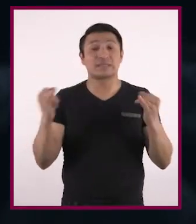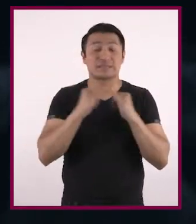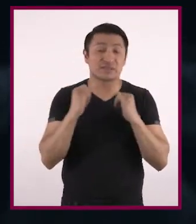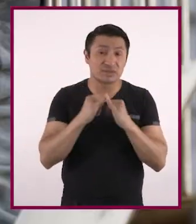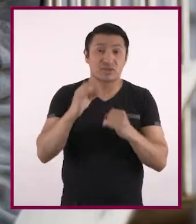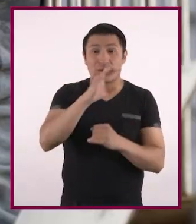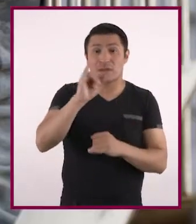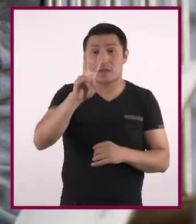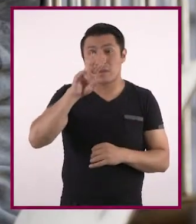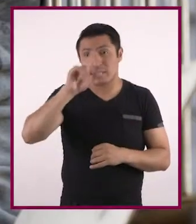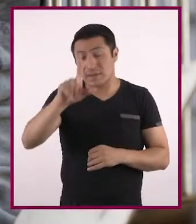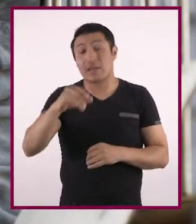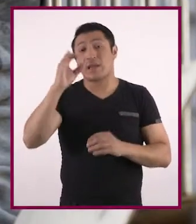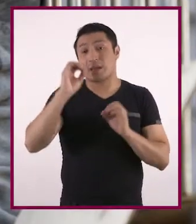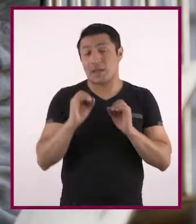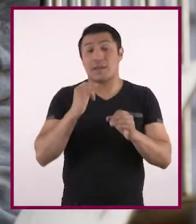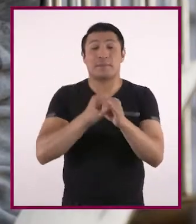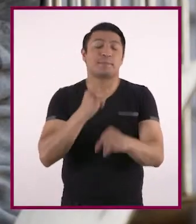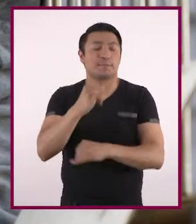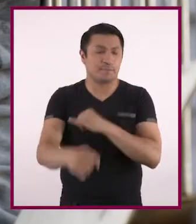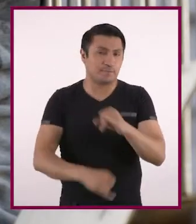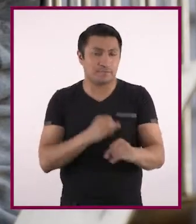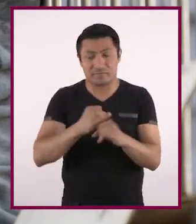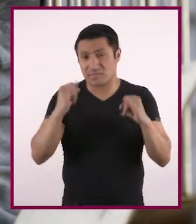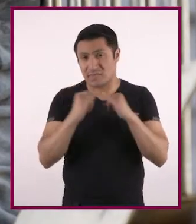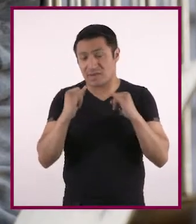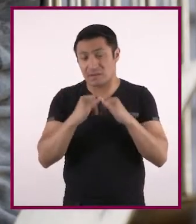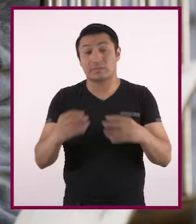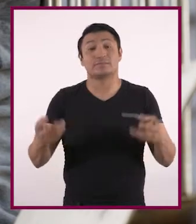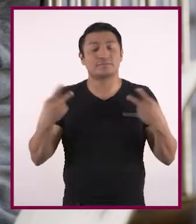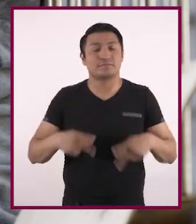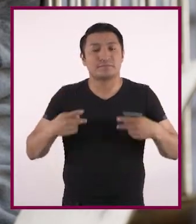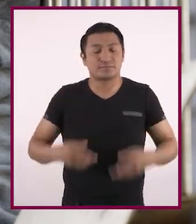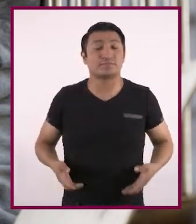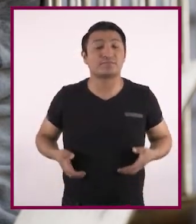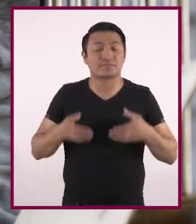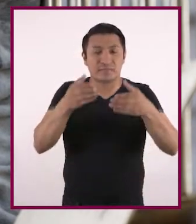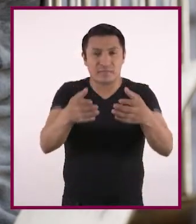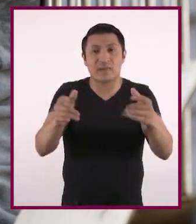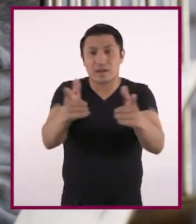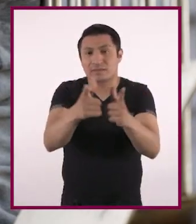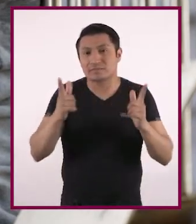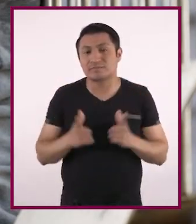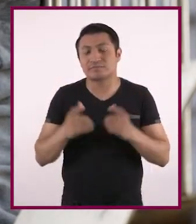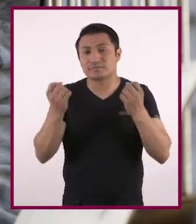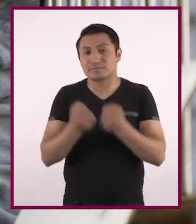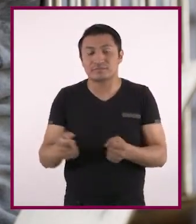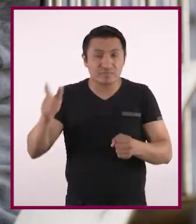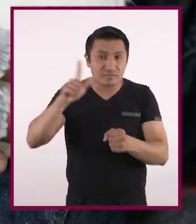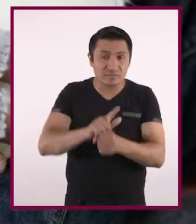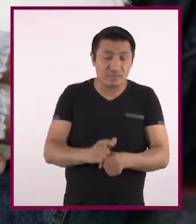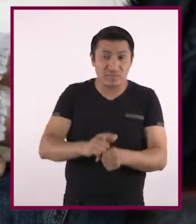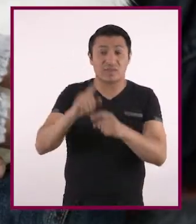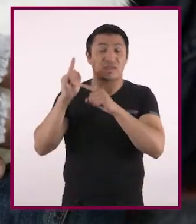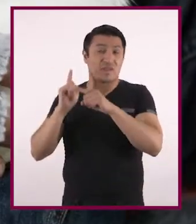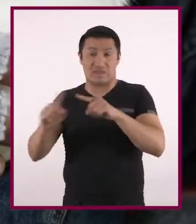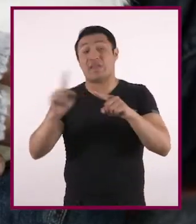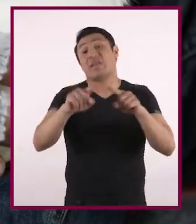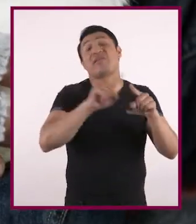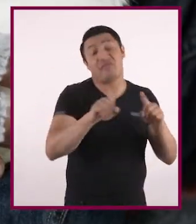y organizaciones internacionales. Las personas en situación de calle son un grupo social heterogéneo,